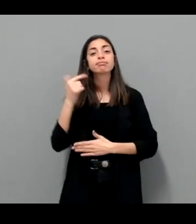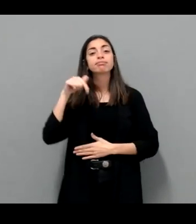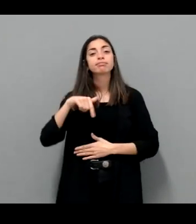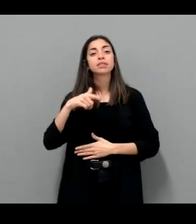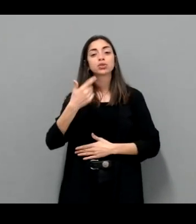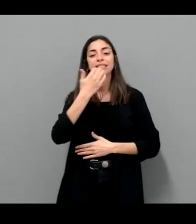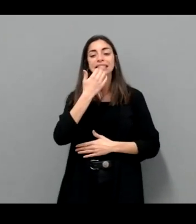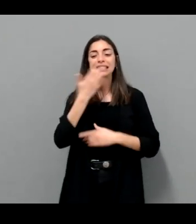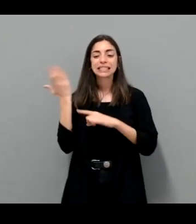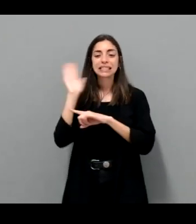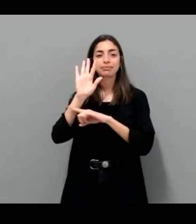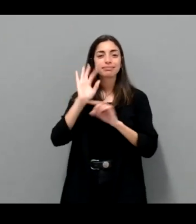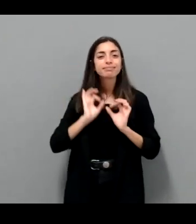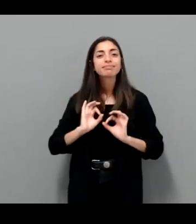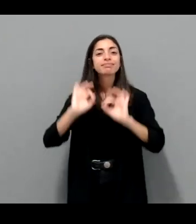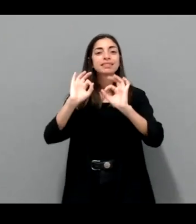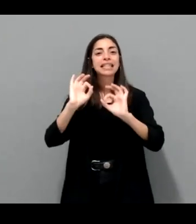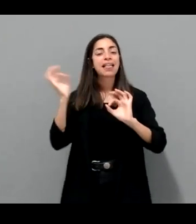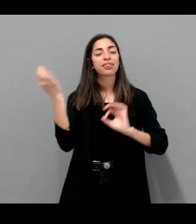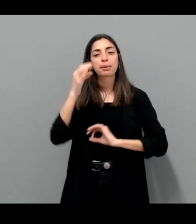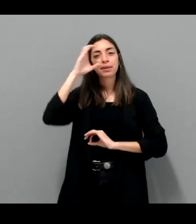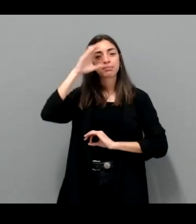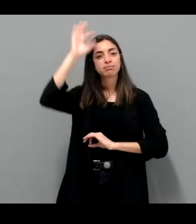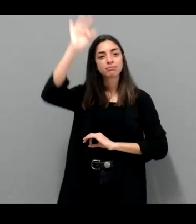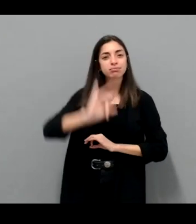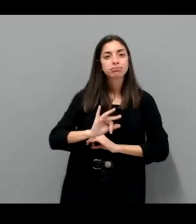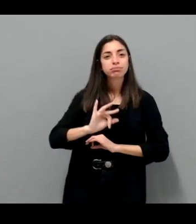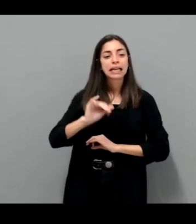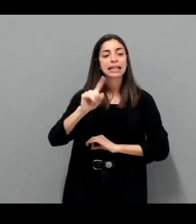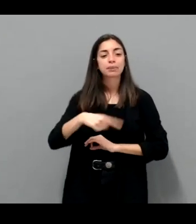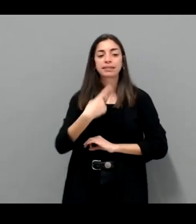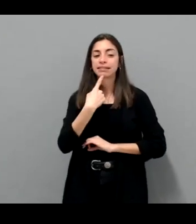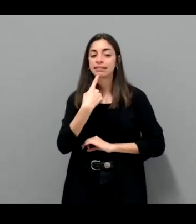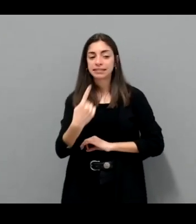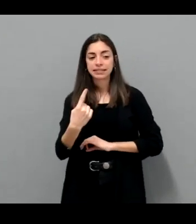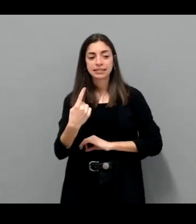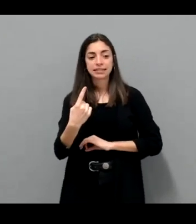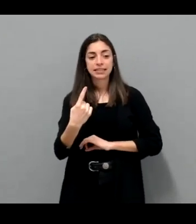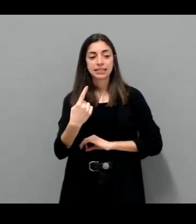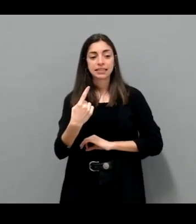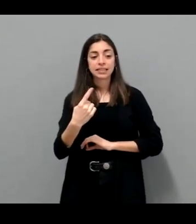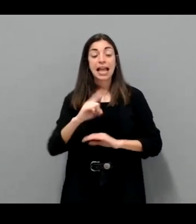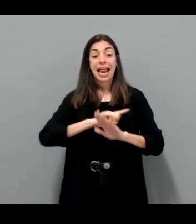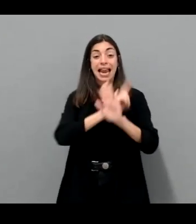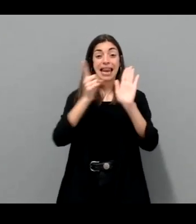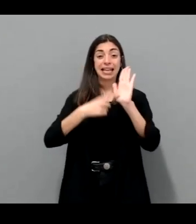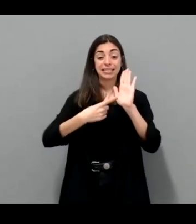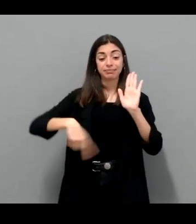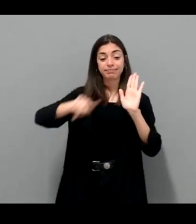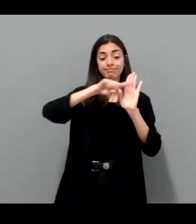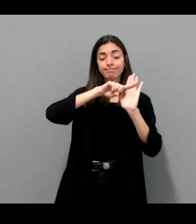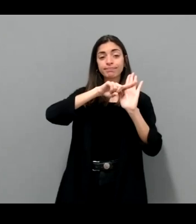ejemplos concretos que han de ser escuchados y que han de ser nombrados en nuestra legislación para evitar